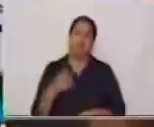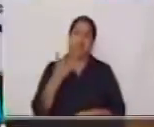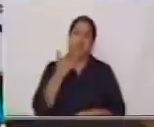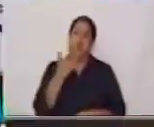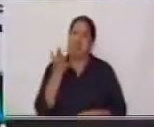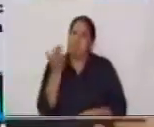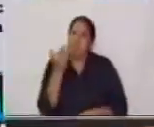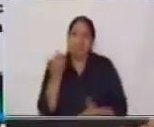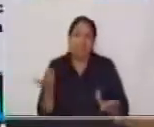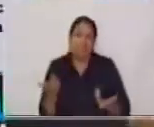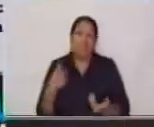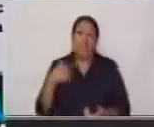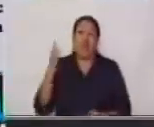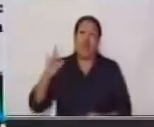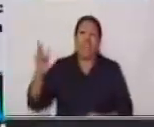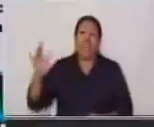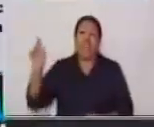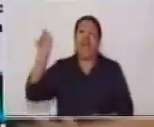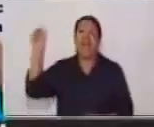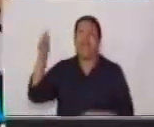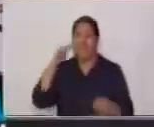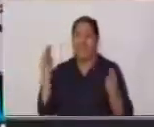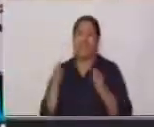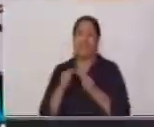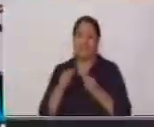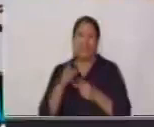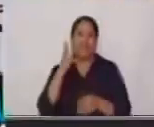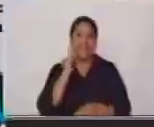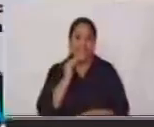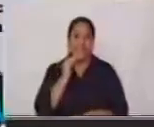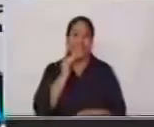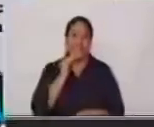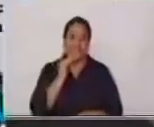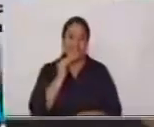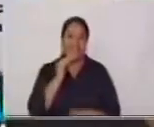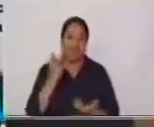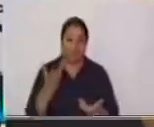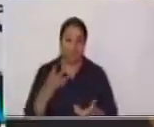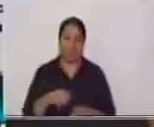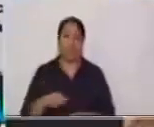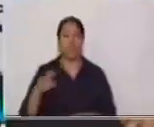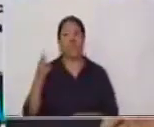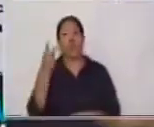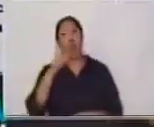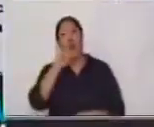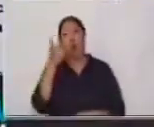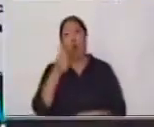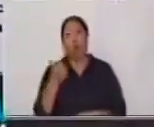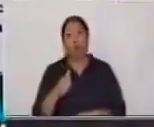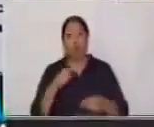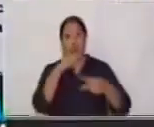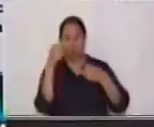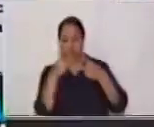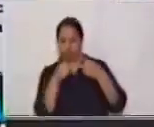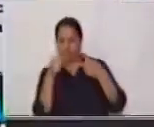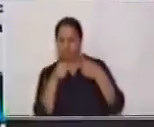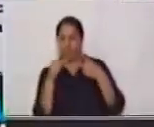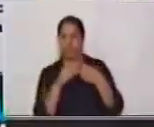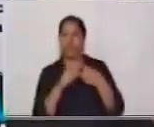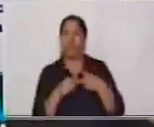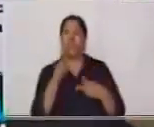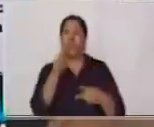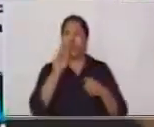en este viaje tuve la experiencia de conocerlo. El segundo paso es, si tienes la oportunidad de escribirlo, lo vas a